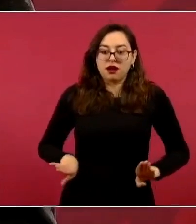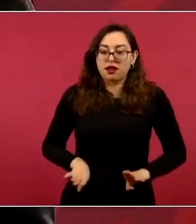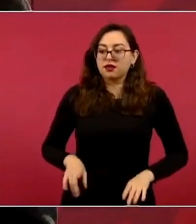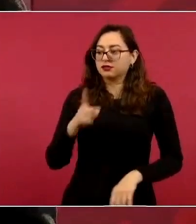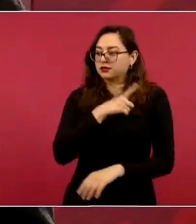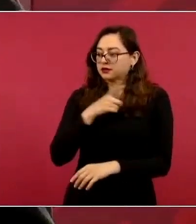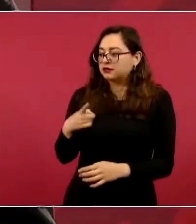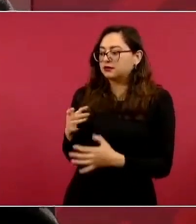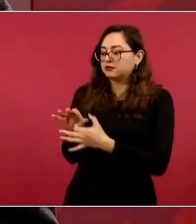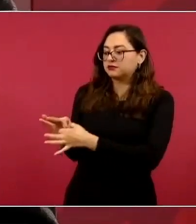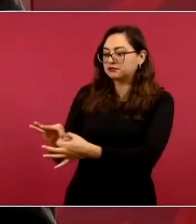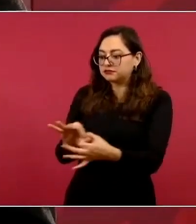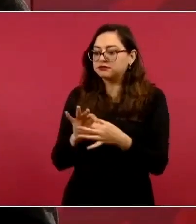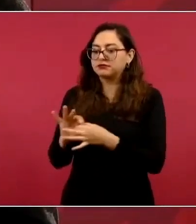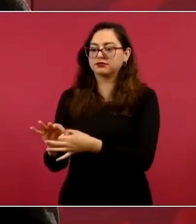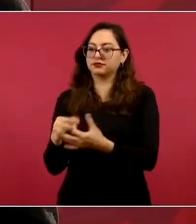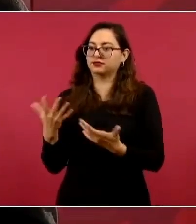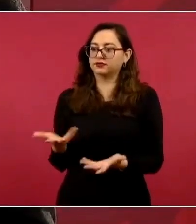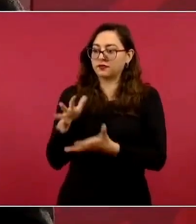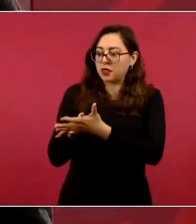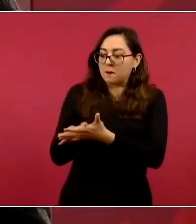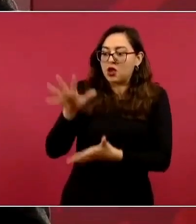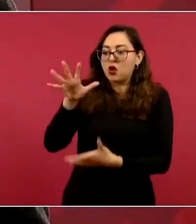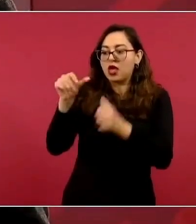porque nos conviene a todos